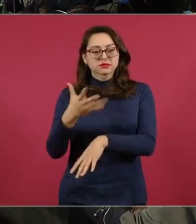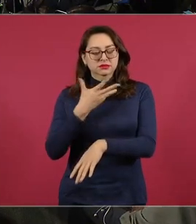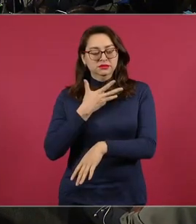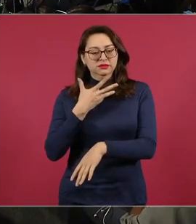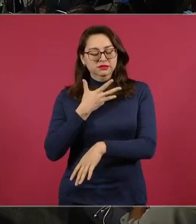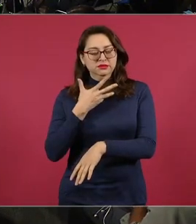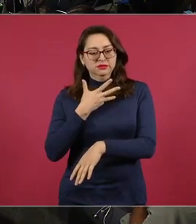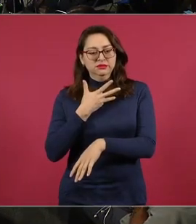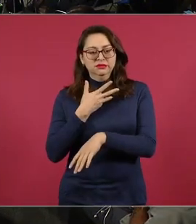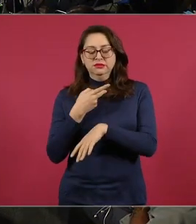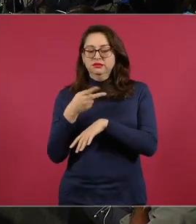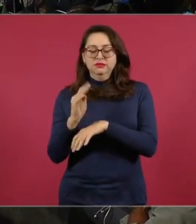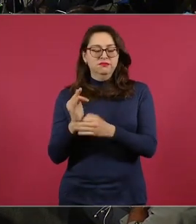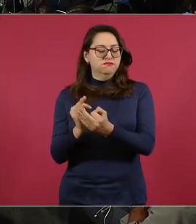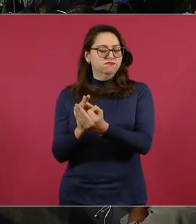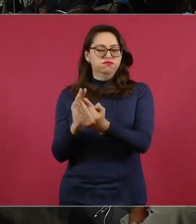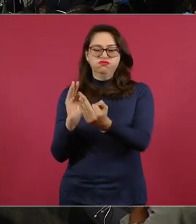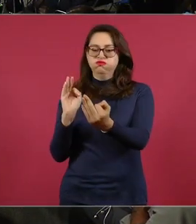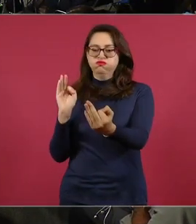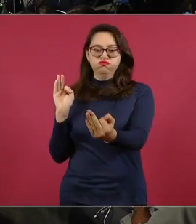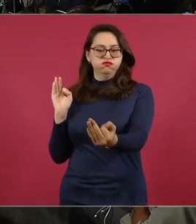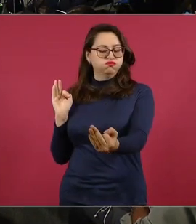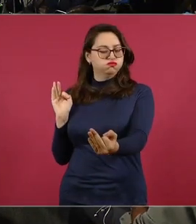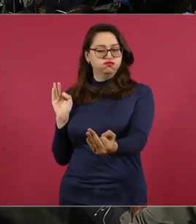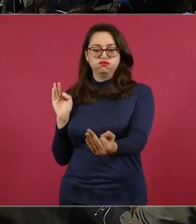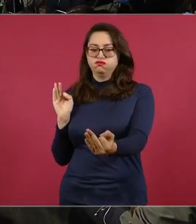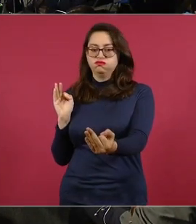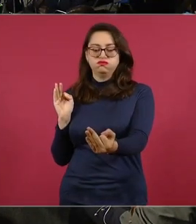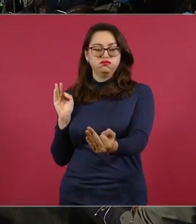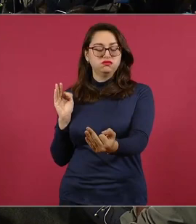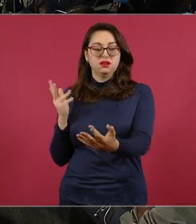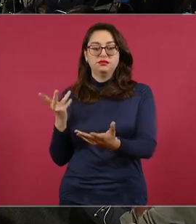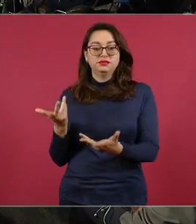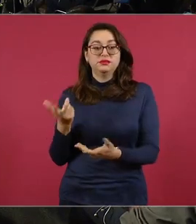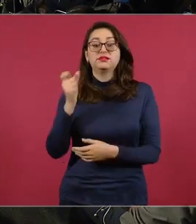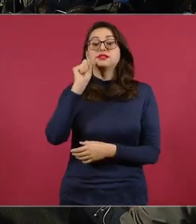está distante y también tiene